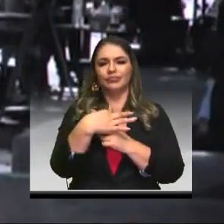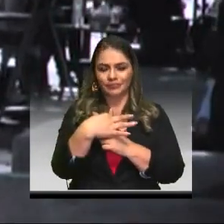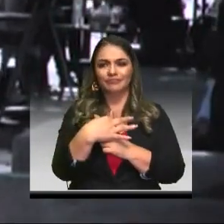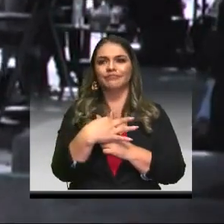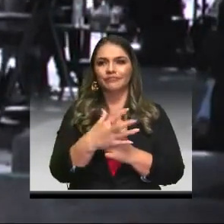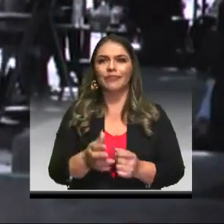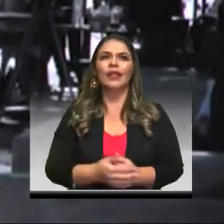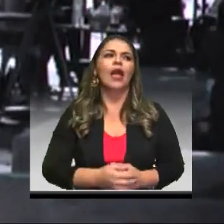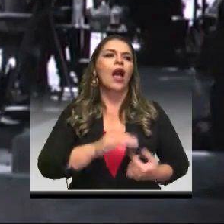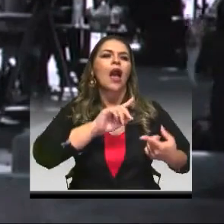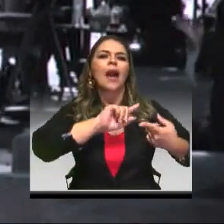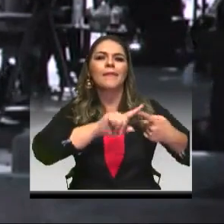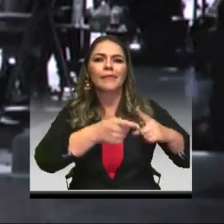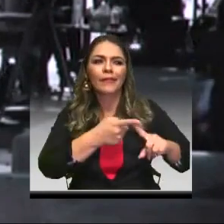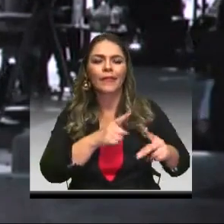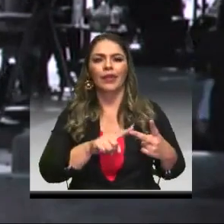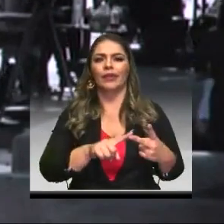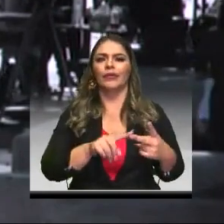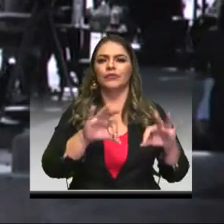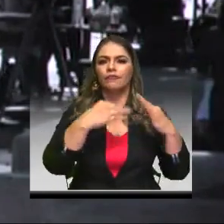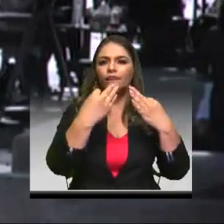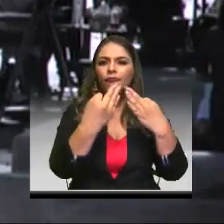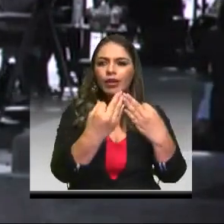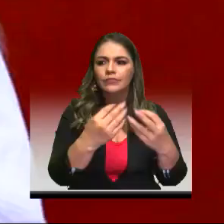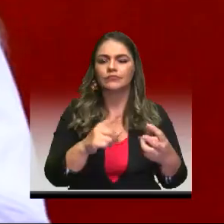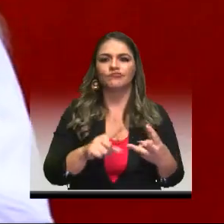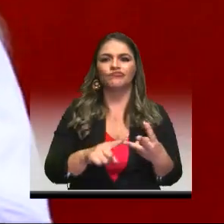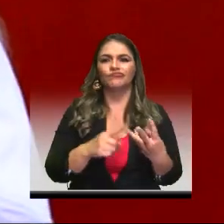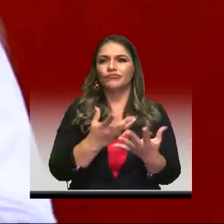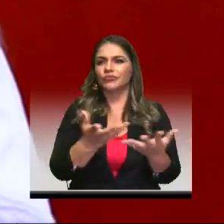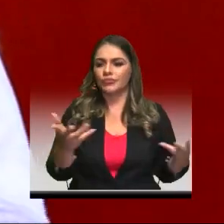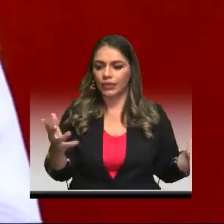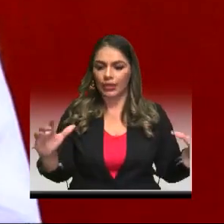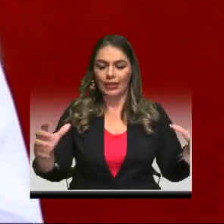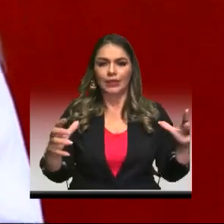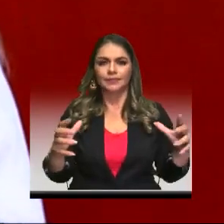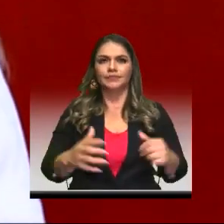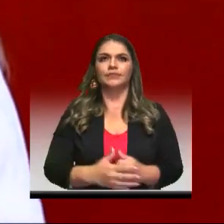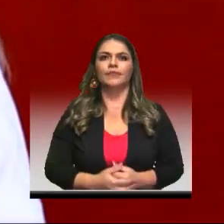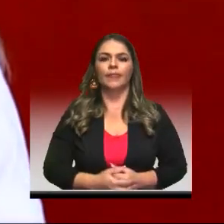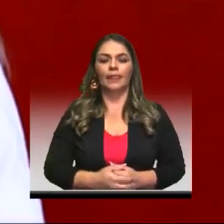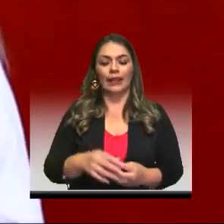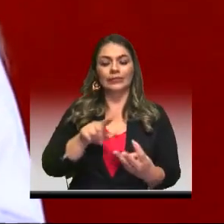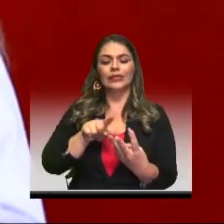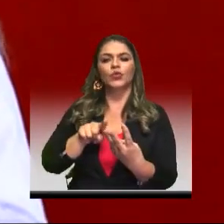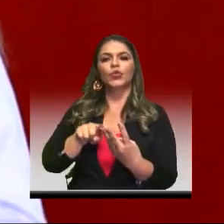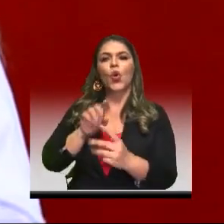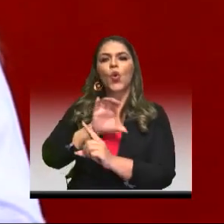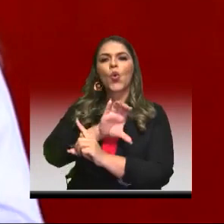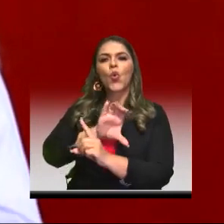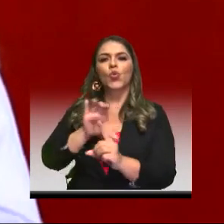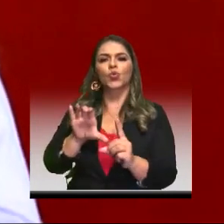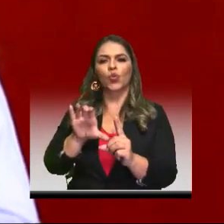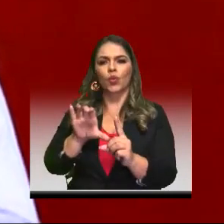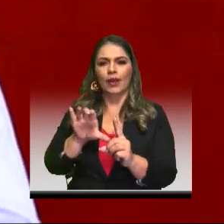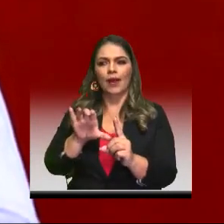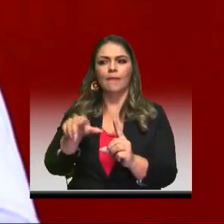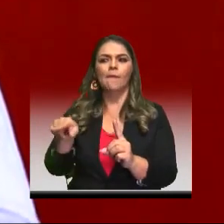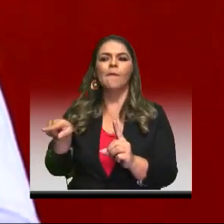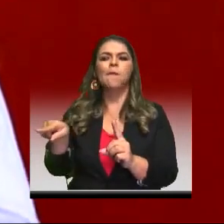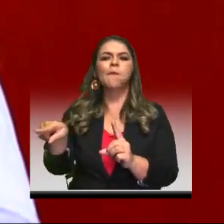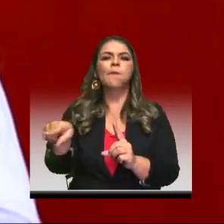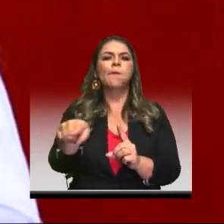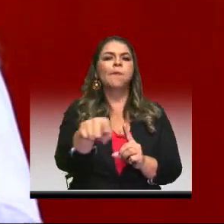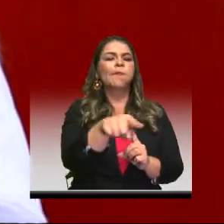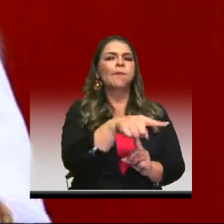el grupo de amigos, los grupos a los que estamos acostumbrados a ir. Y luego viene la parte cultural. La parte cultural también es